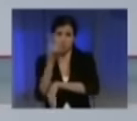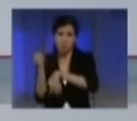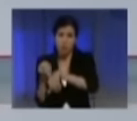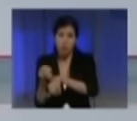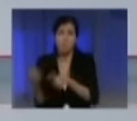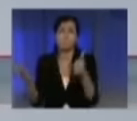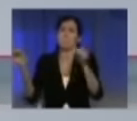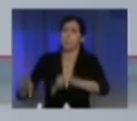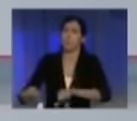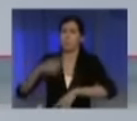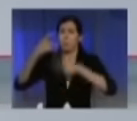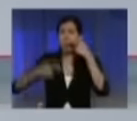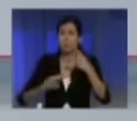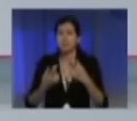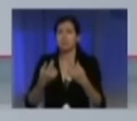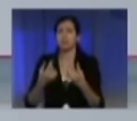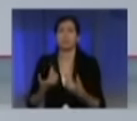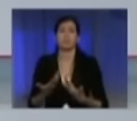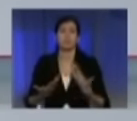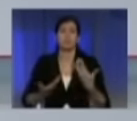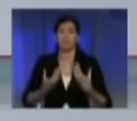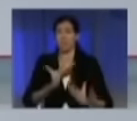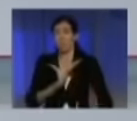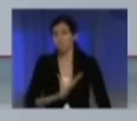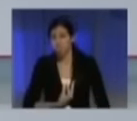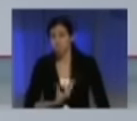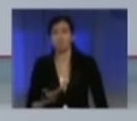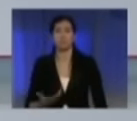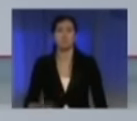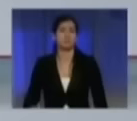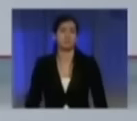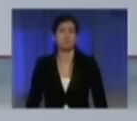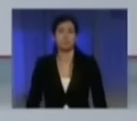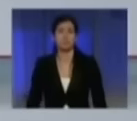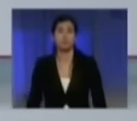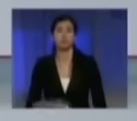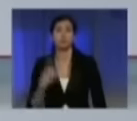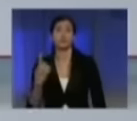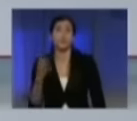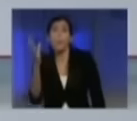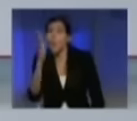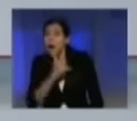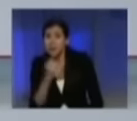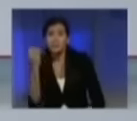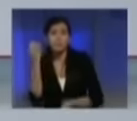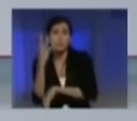constitucionalmente, políticamente. No existe el Parlamento Nacional.